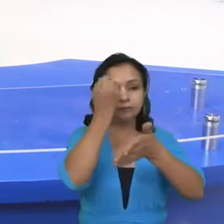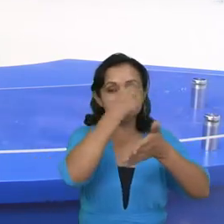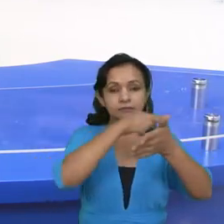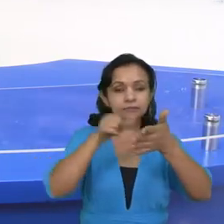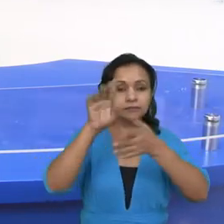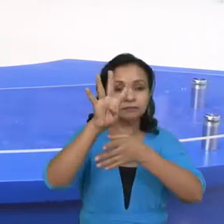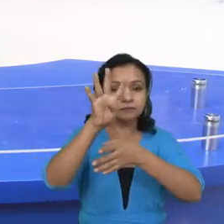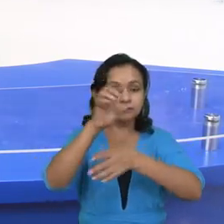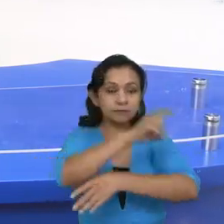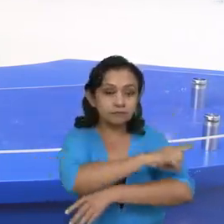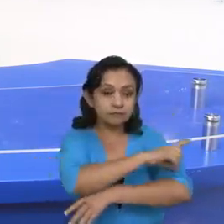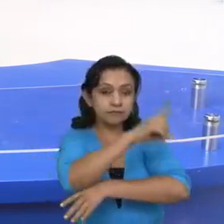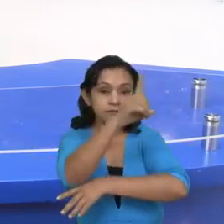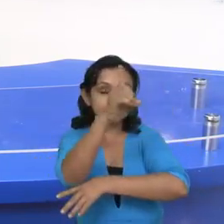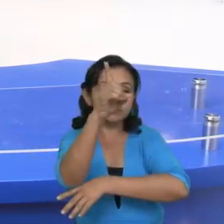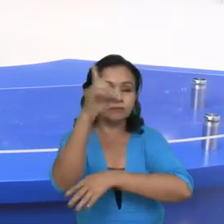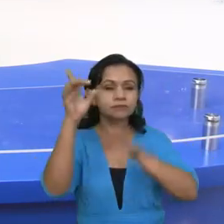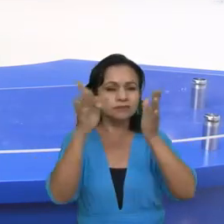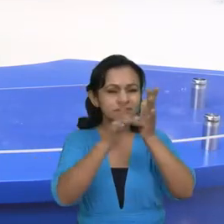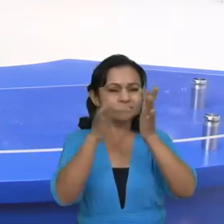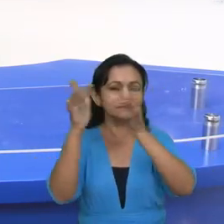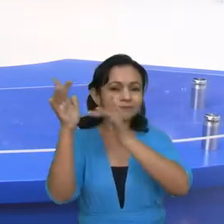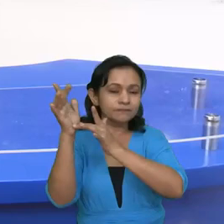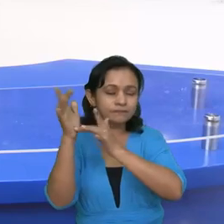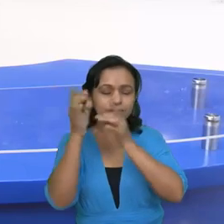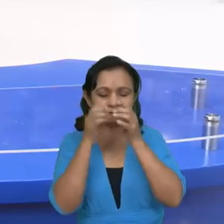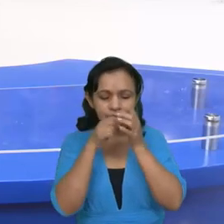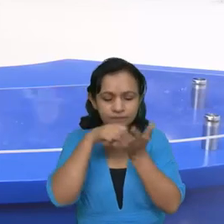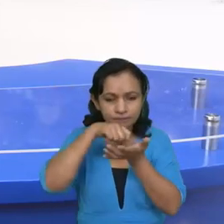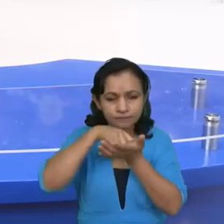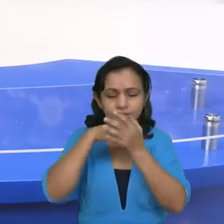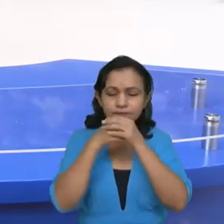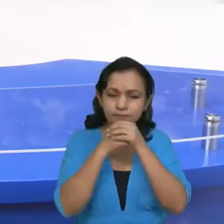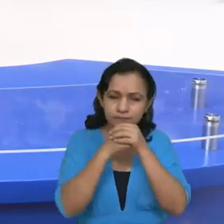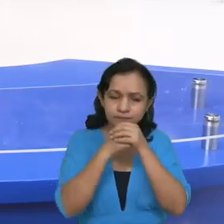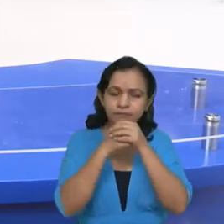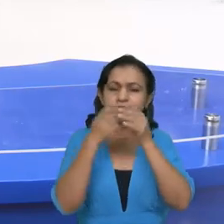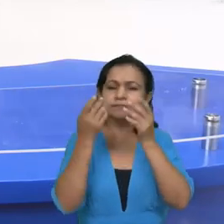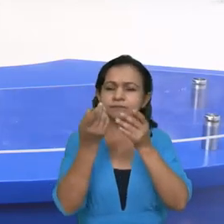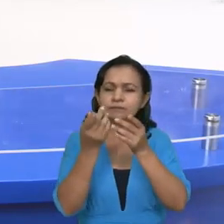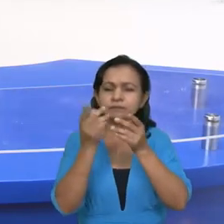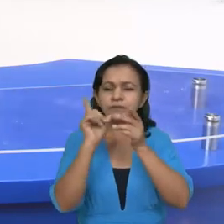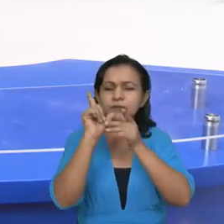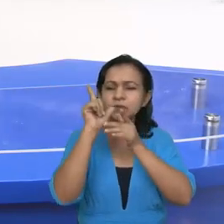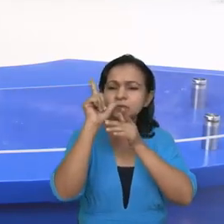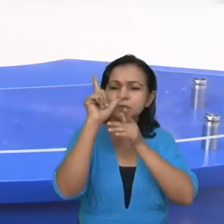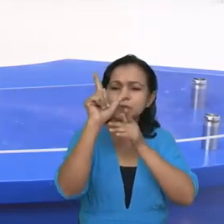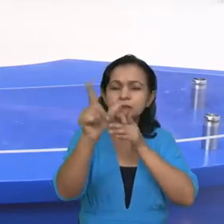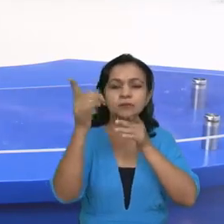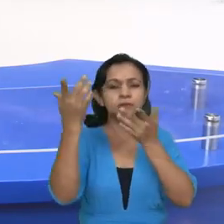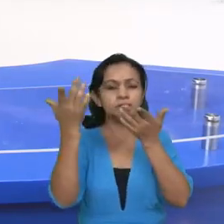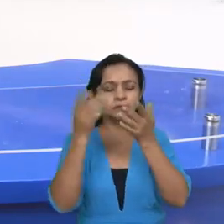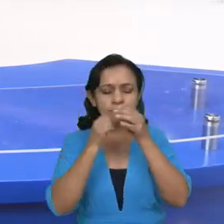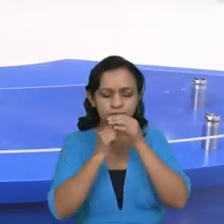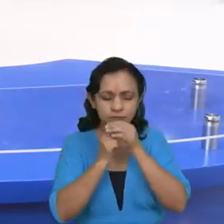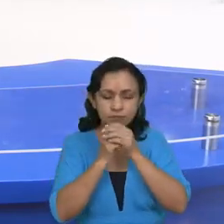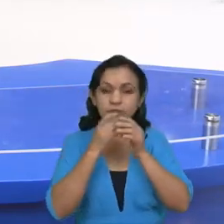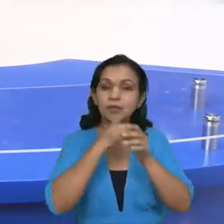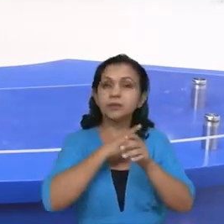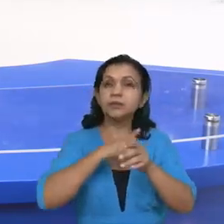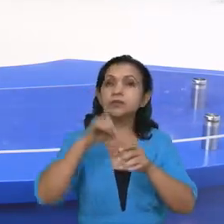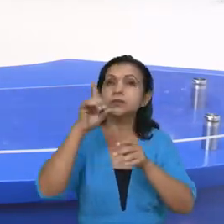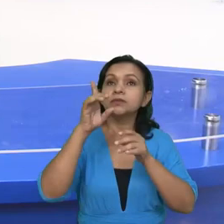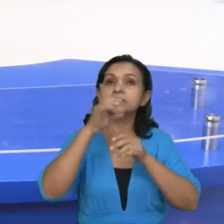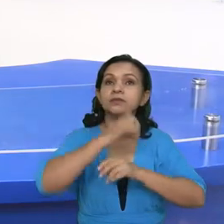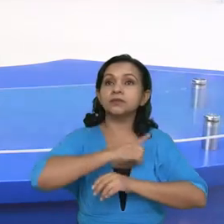representan los 40 días que jesucristo pasó orando y reflexionando en el desierto un tiempo para orar y buscar de la presencia